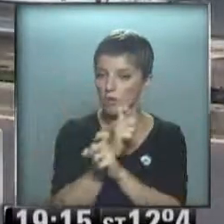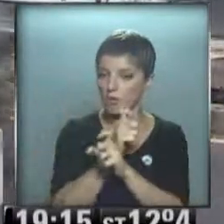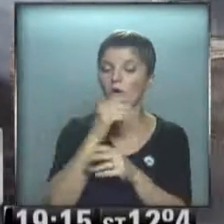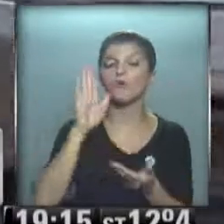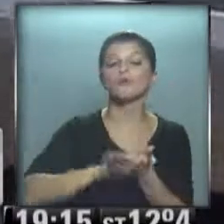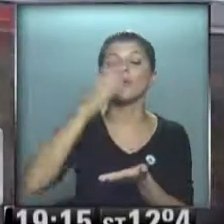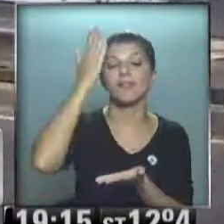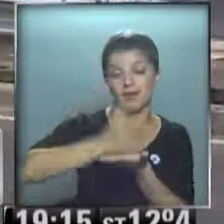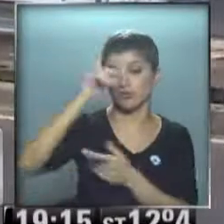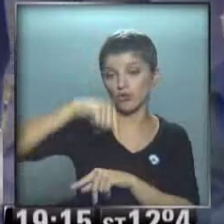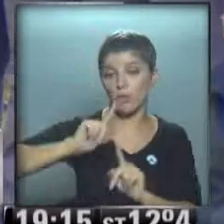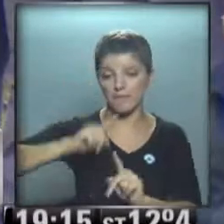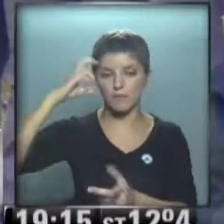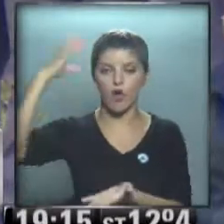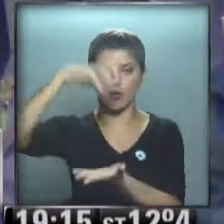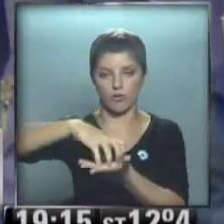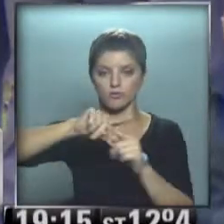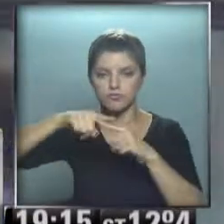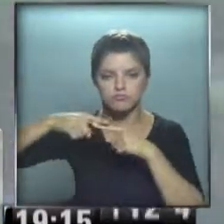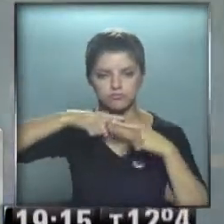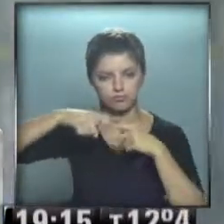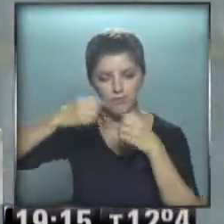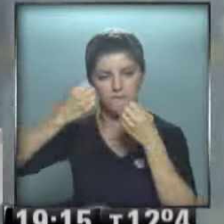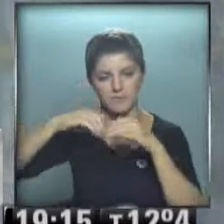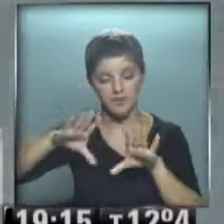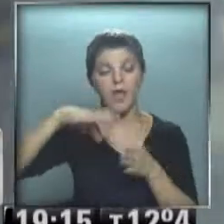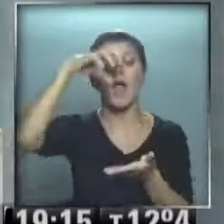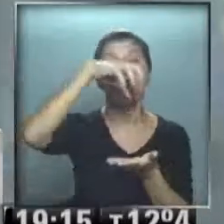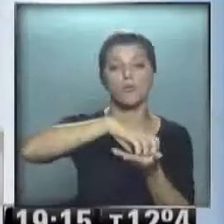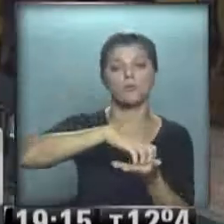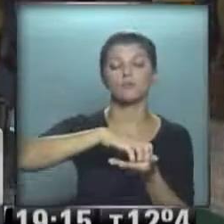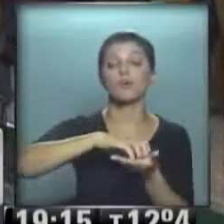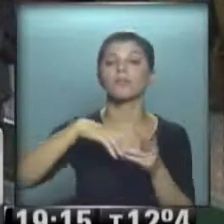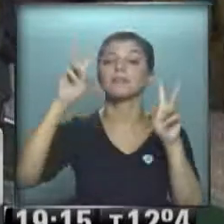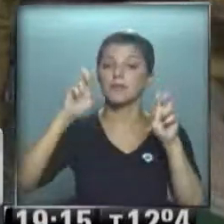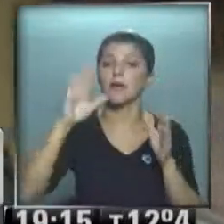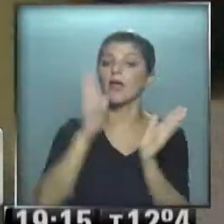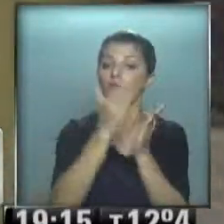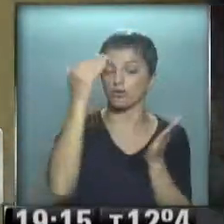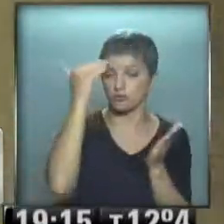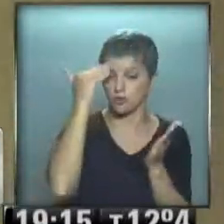se abrió hoy en el Congreso de la Nación. En la Comisión de Asuntos Constitucionales, los